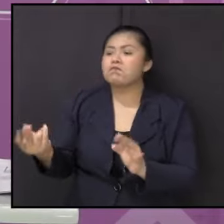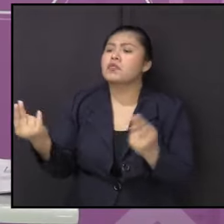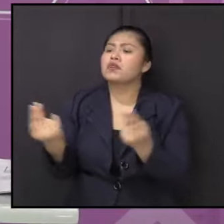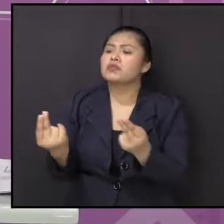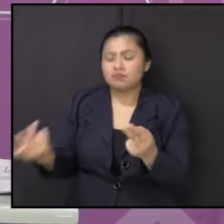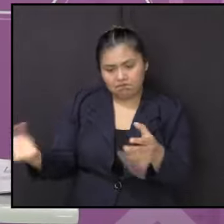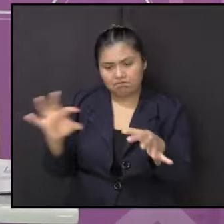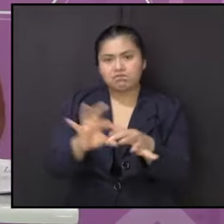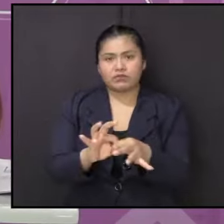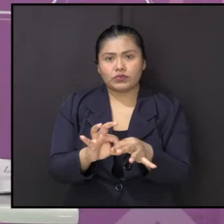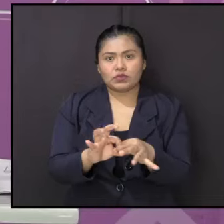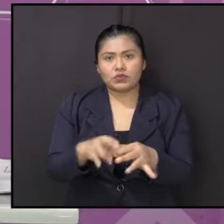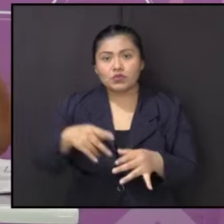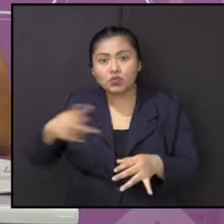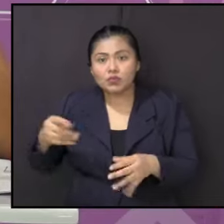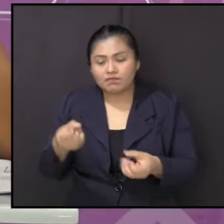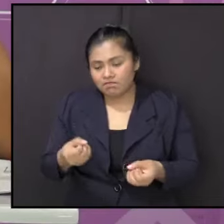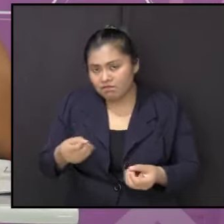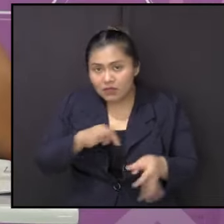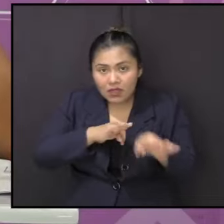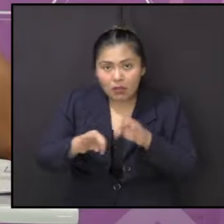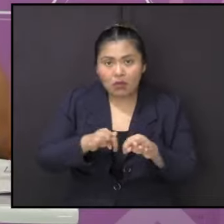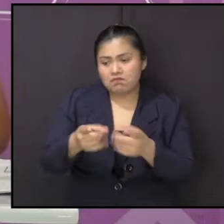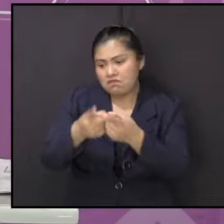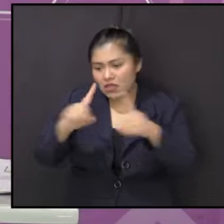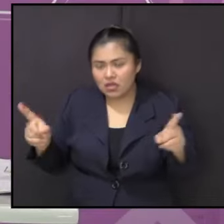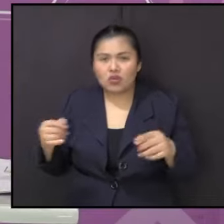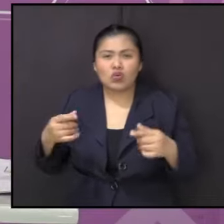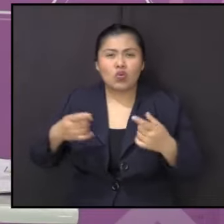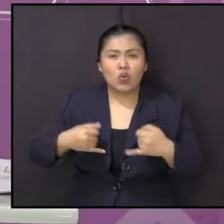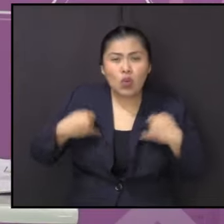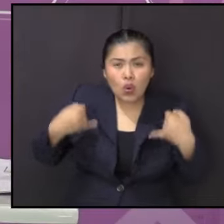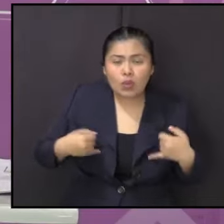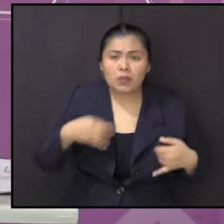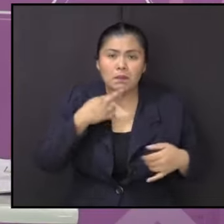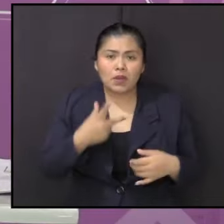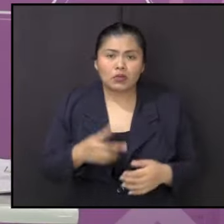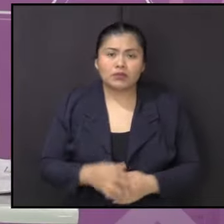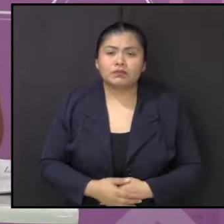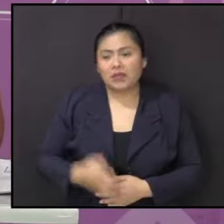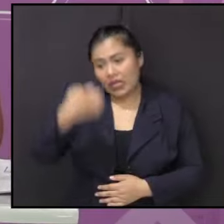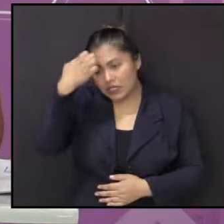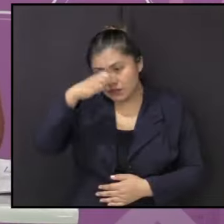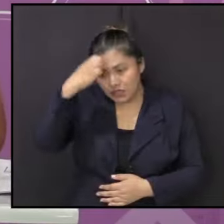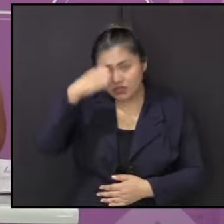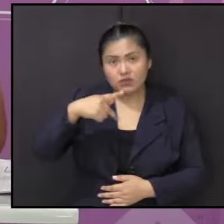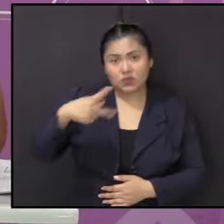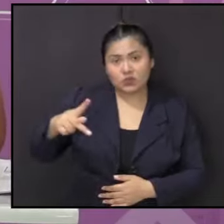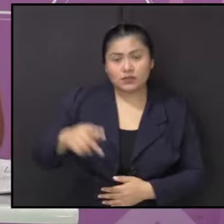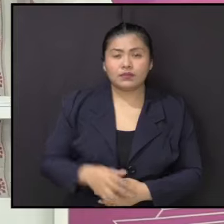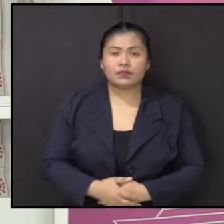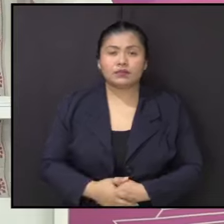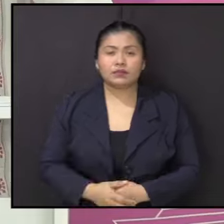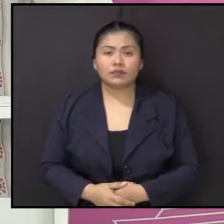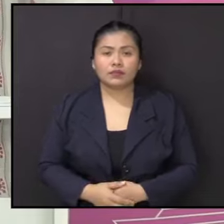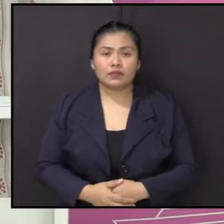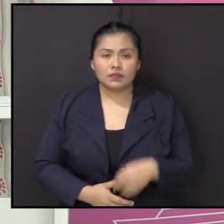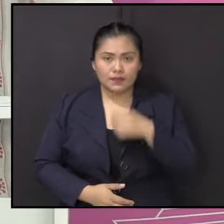mercado. Por ende, así poder tener un mejor pleno desarrollo de las juventudes con una experiencia justamente en la materia. Gracias,